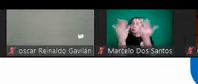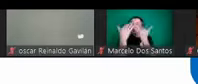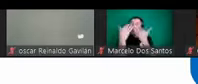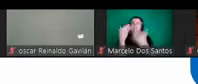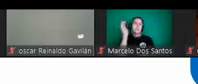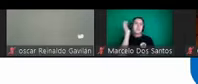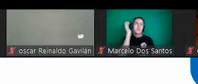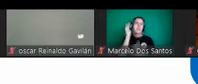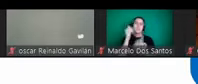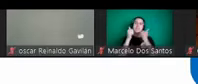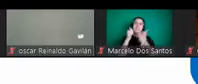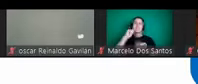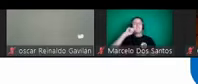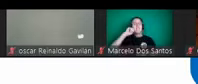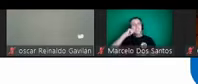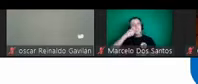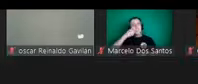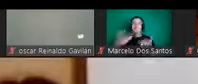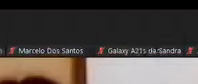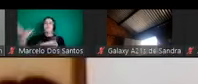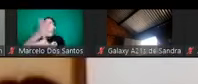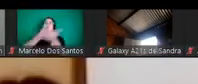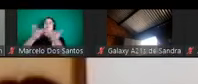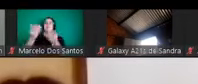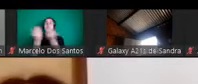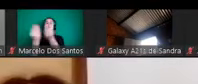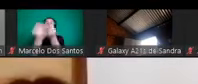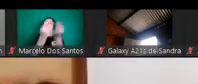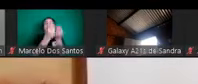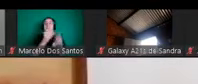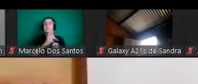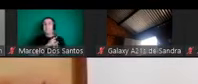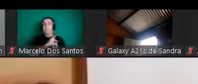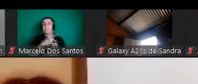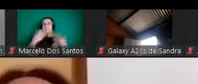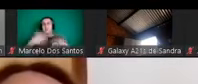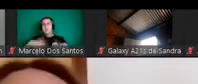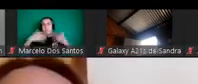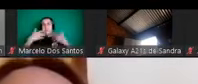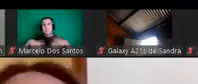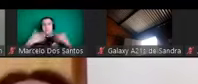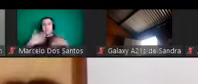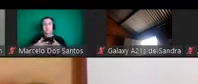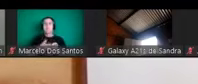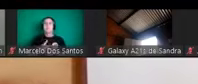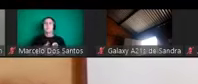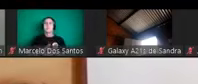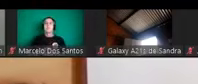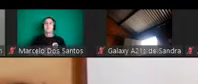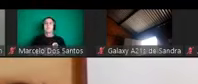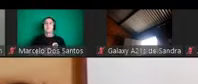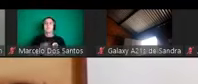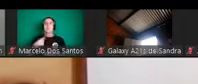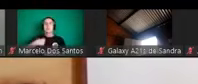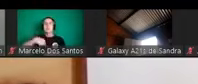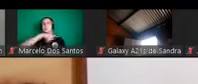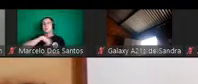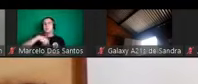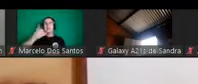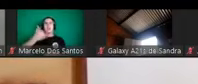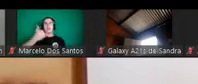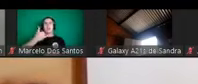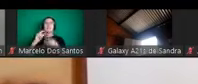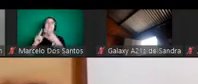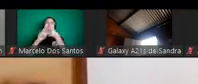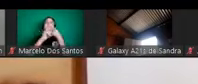lindo poder estar con tantas personas a la vez. Yo creo que eso es algo que nos dejó la virtualidad,